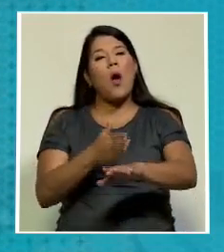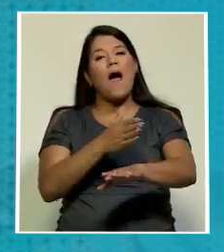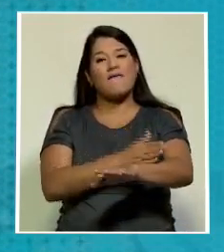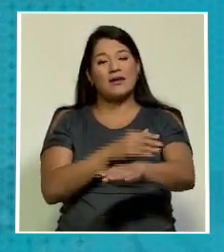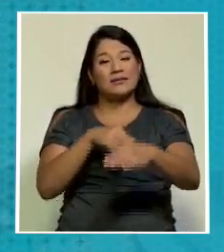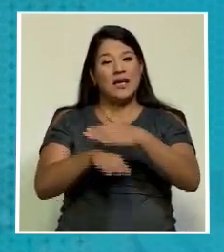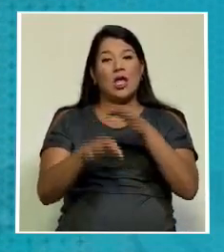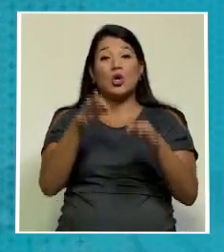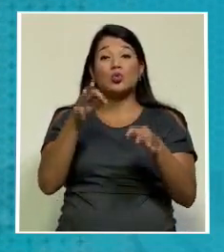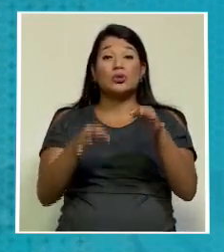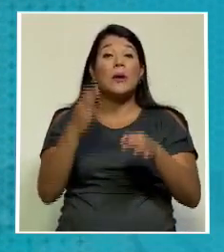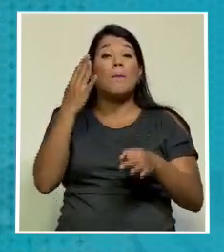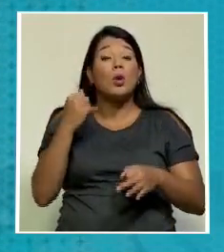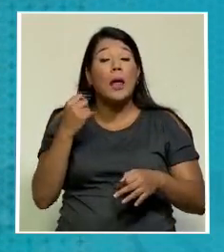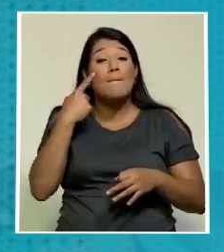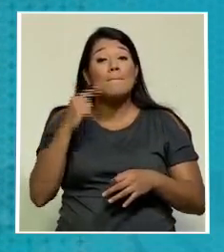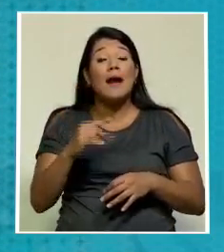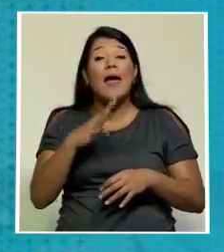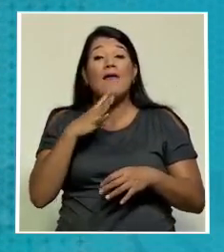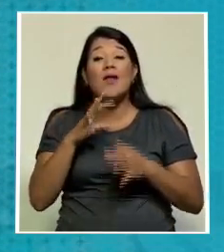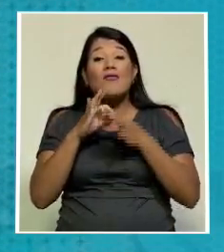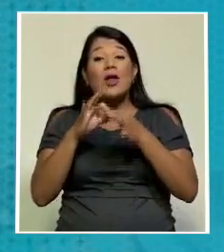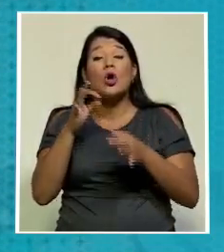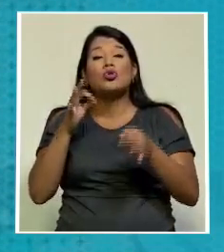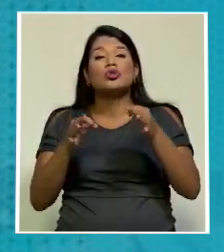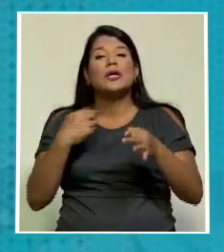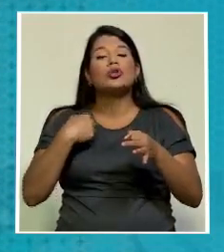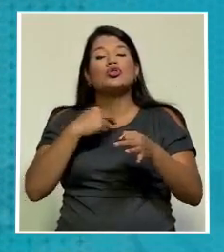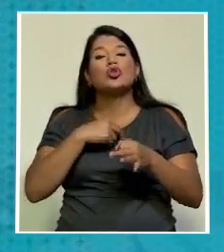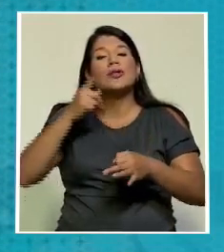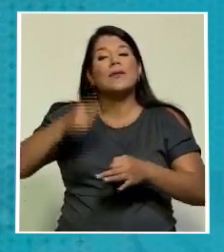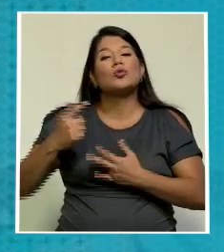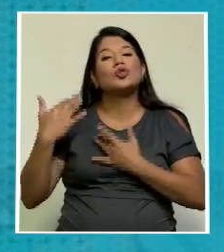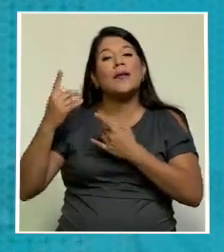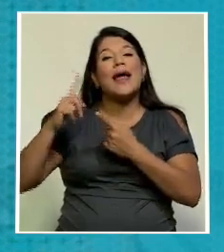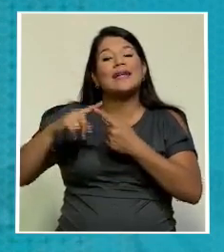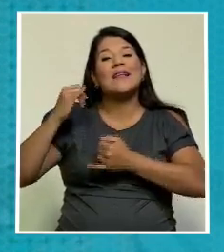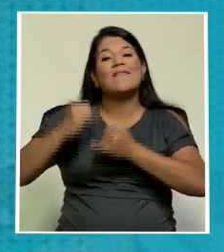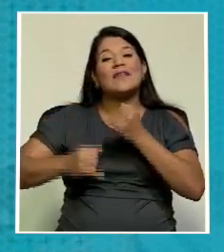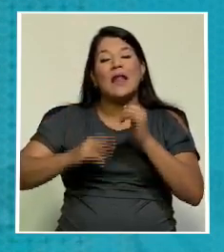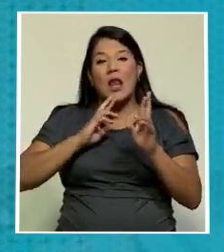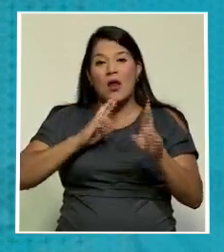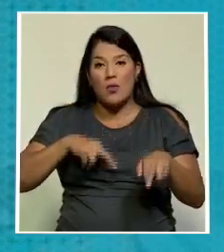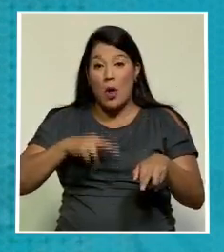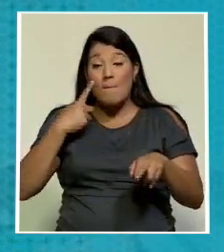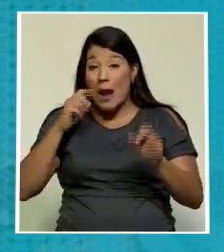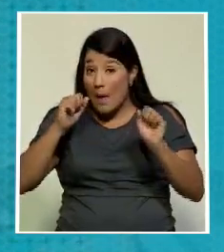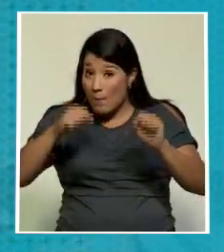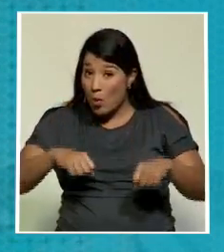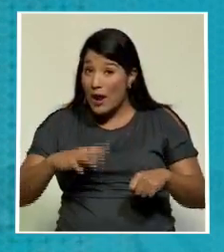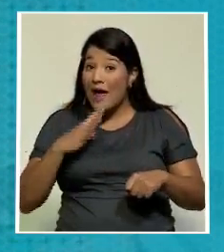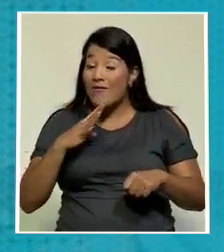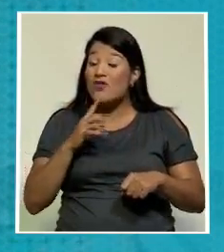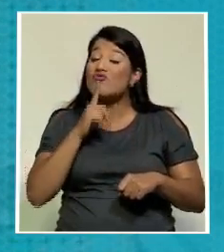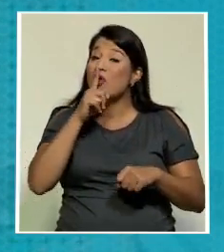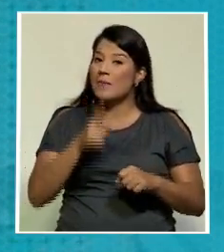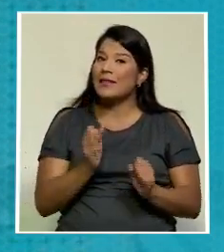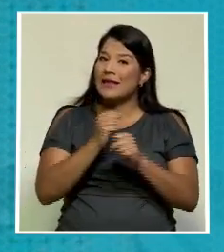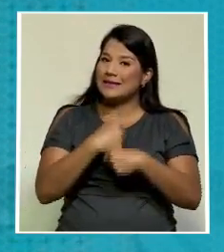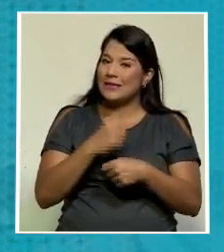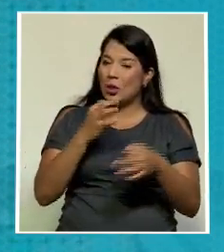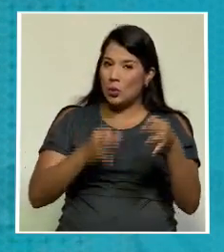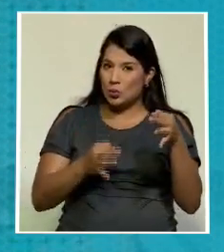que esperar el último resultado para poder hablar de una justicia que